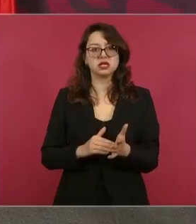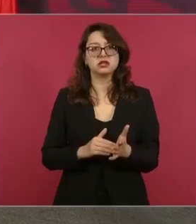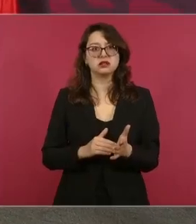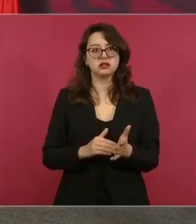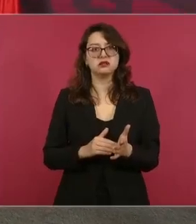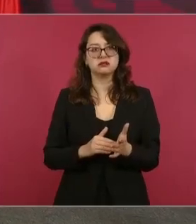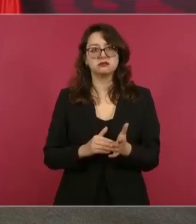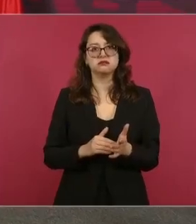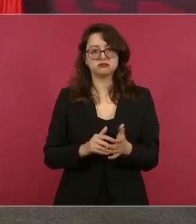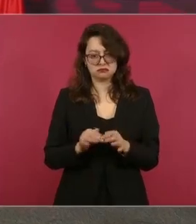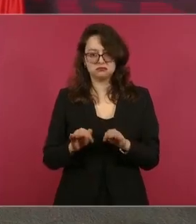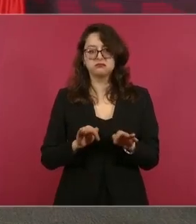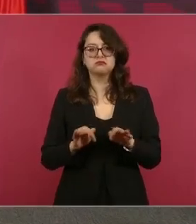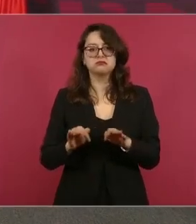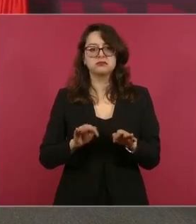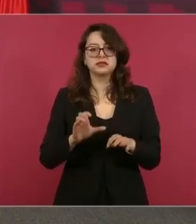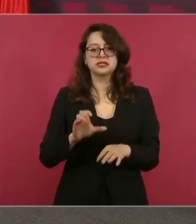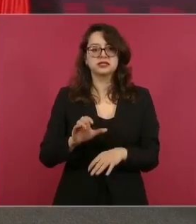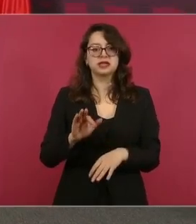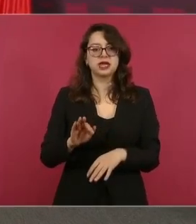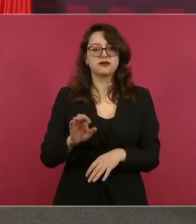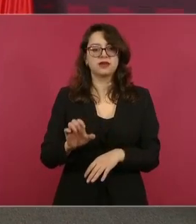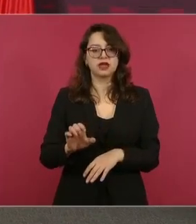Electricidad, deben de